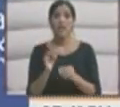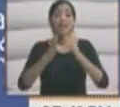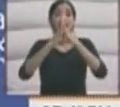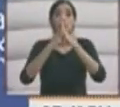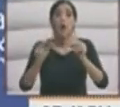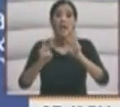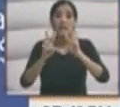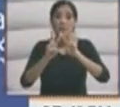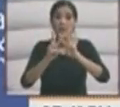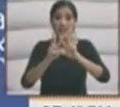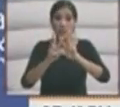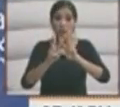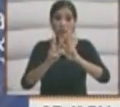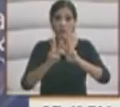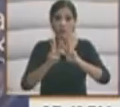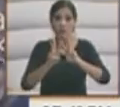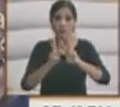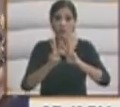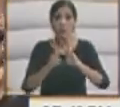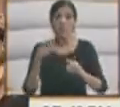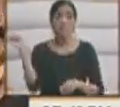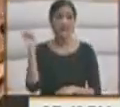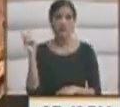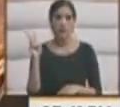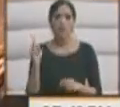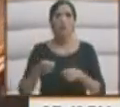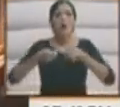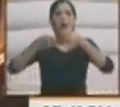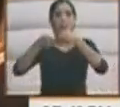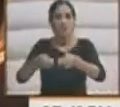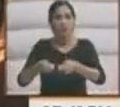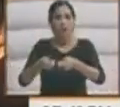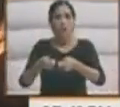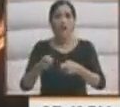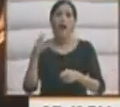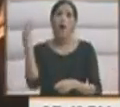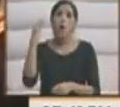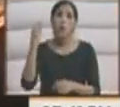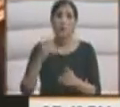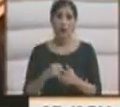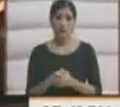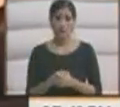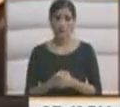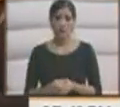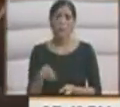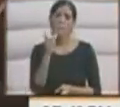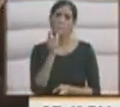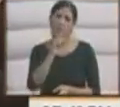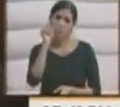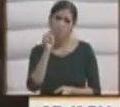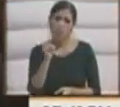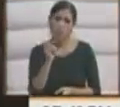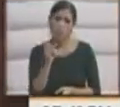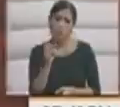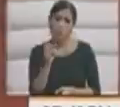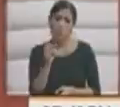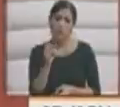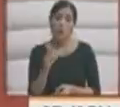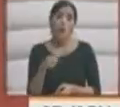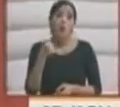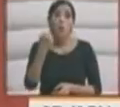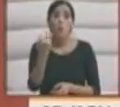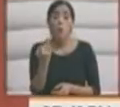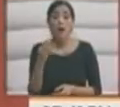viviendas de la Gran Misión Vivienda de Venezuela, son entregadas a colombianos. Preguntémonos, ¿cuántos